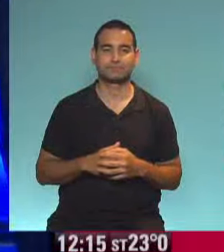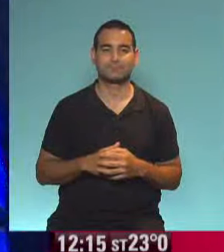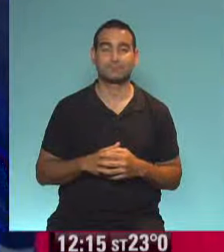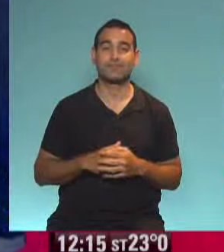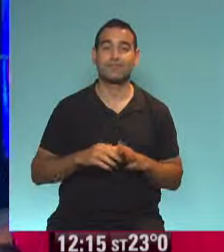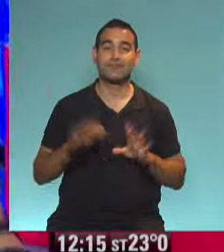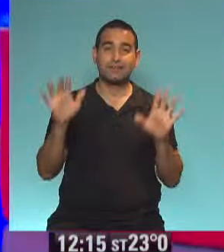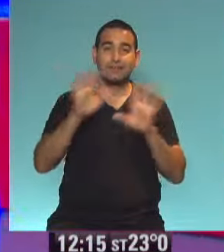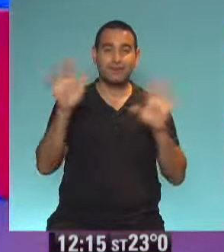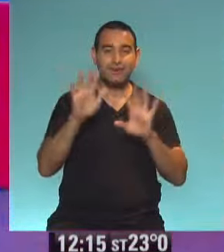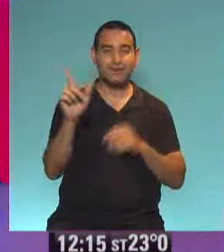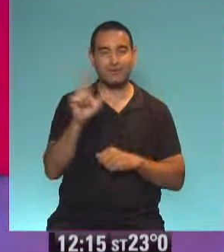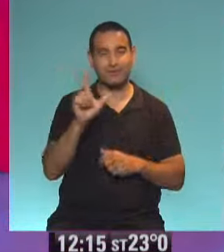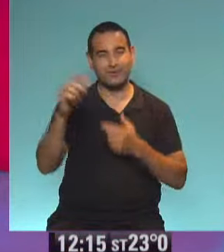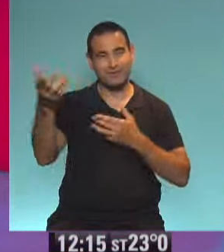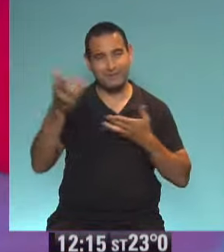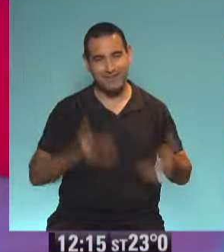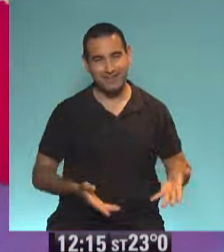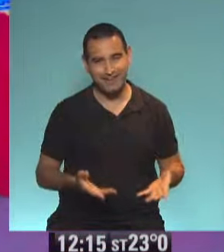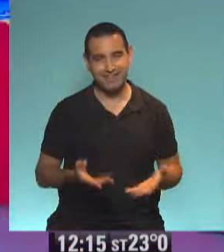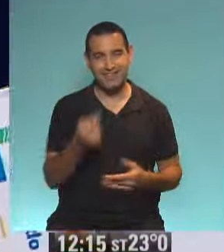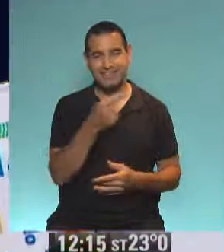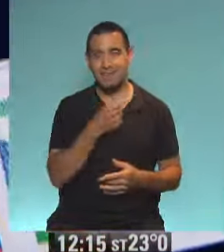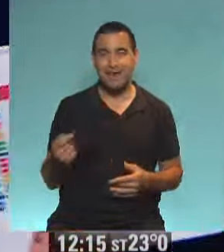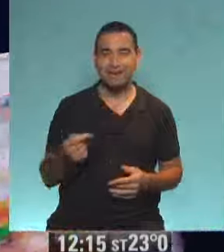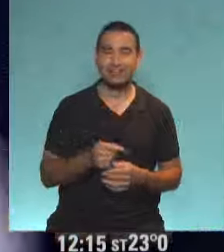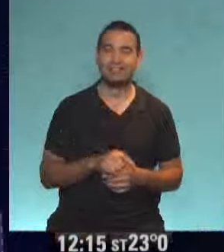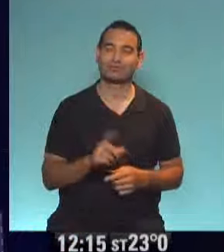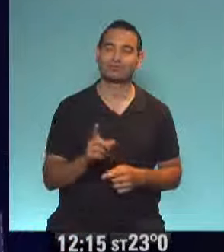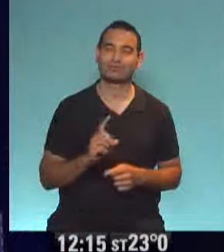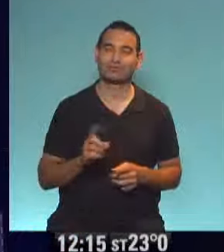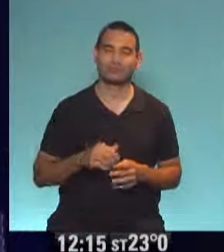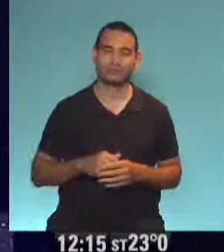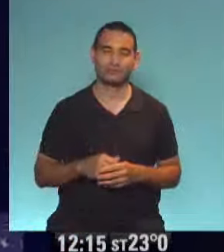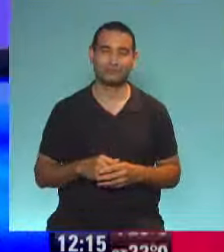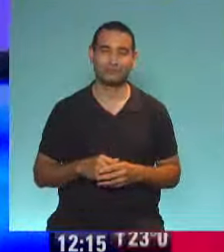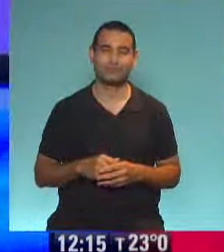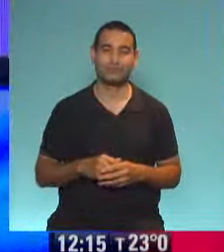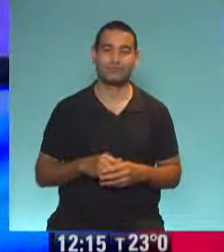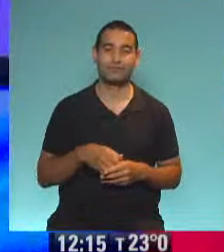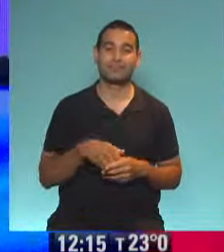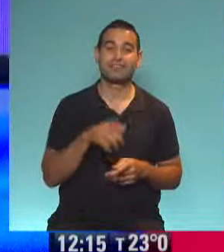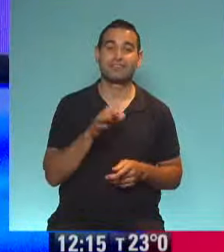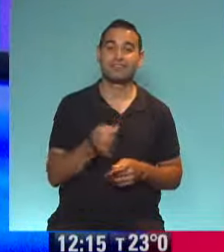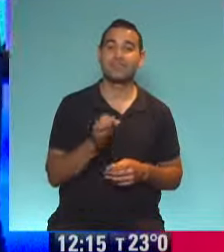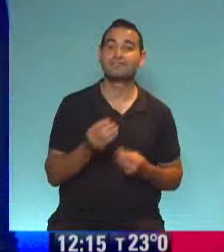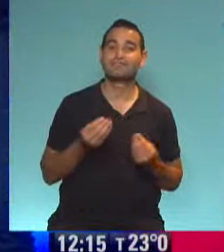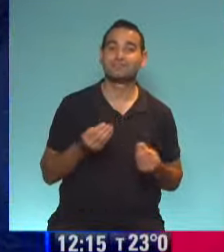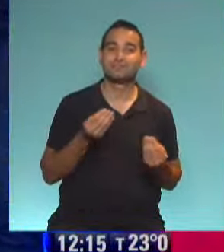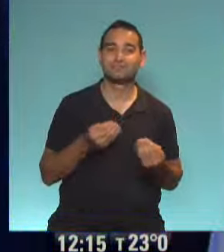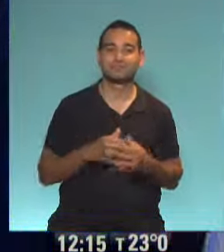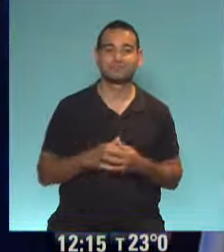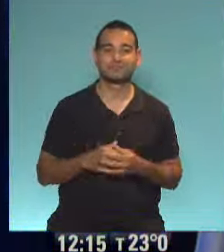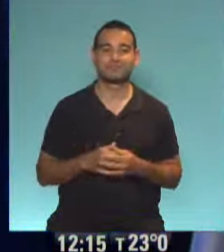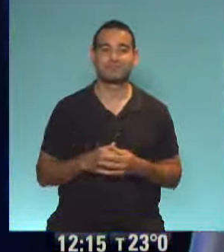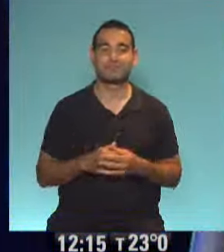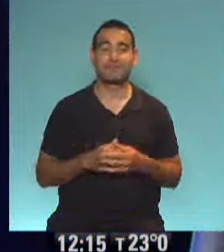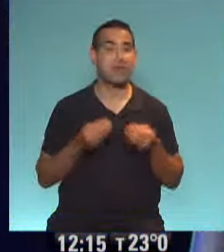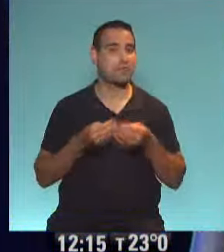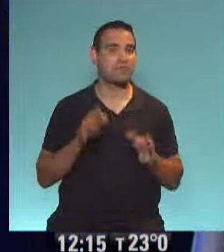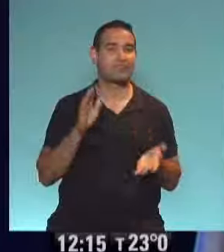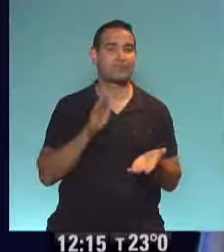¡Hola! ¡Hoy es lunes! ¡Bienvenidos a esta semana nueva! ¡Seguimos jugando! ¿Qué sabíamos de eso? Empezamos todo de